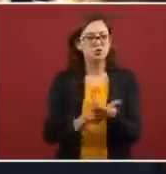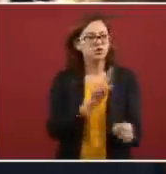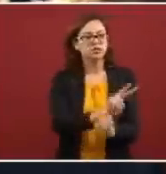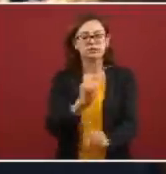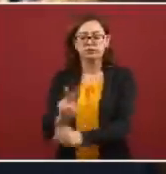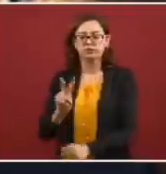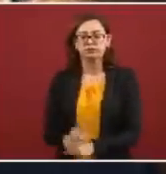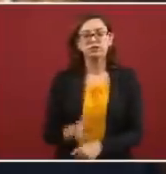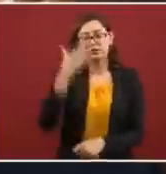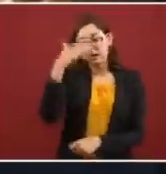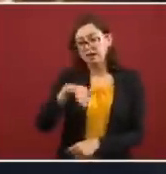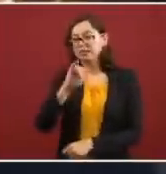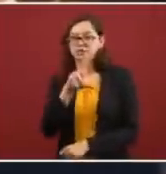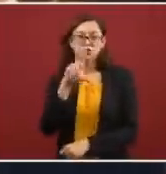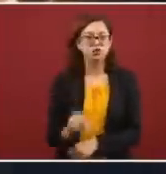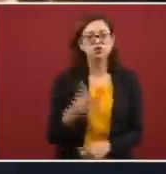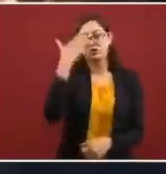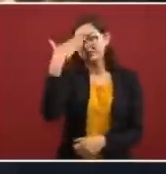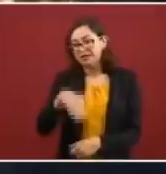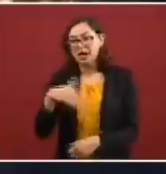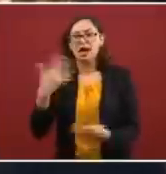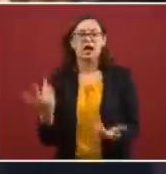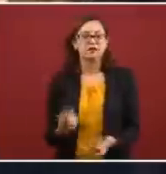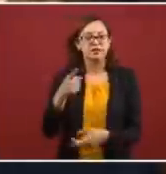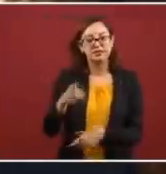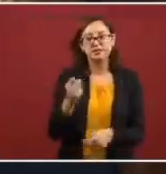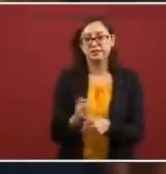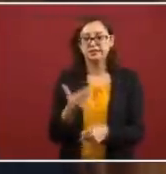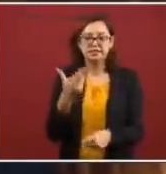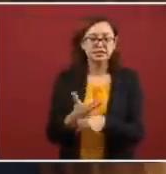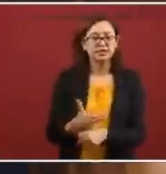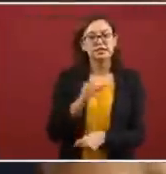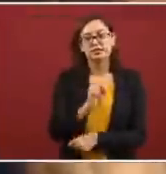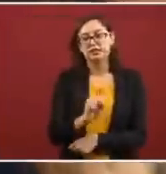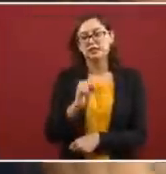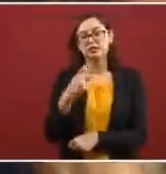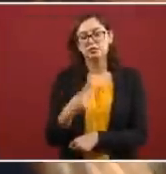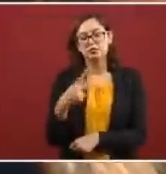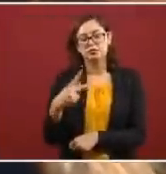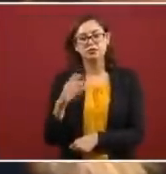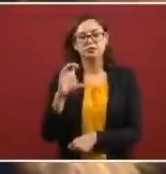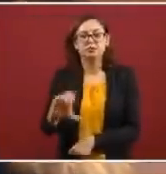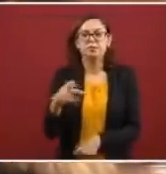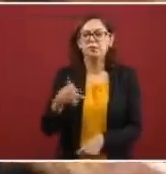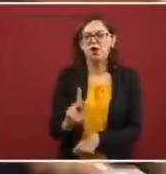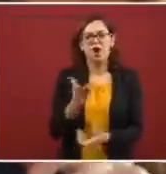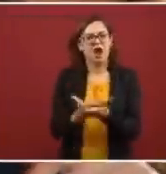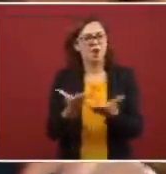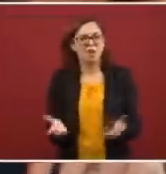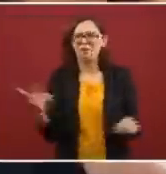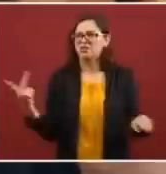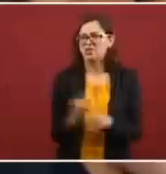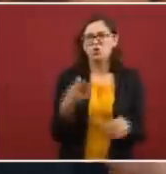se entere o no al presidente se entere o no al secretario de seguridad pública que pasó que levantó un acta